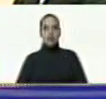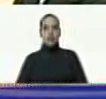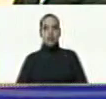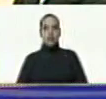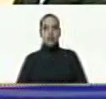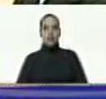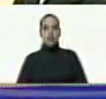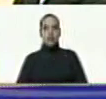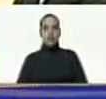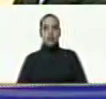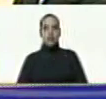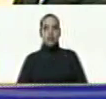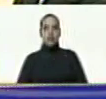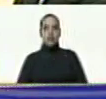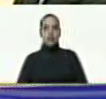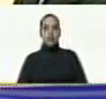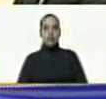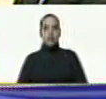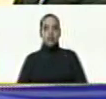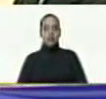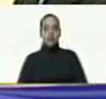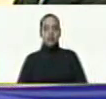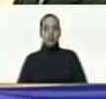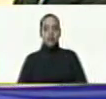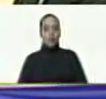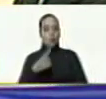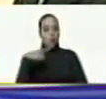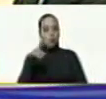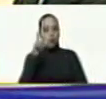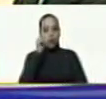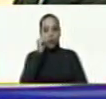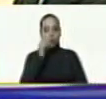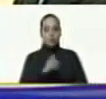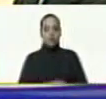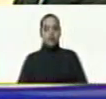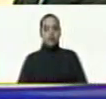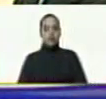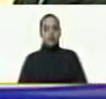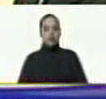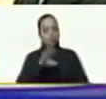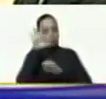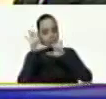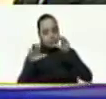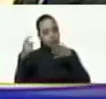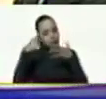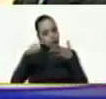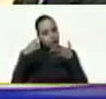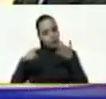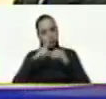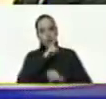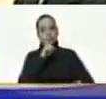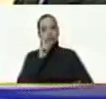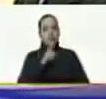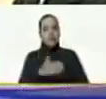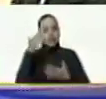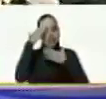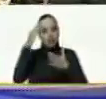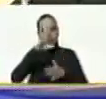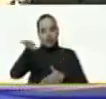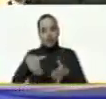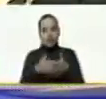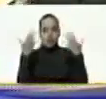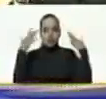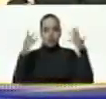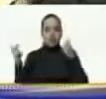Venezuela, a Mari Linan Moriau, de Bélgica, a Claudine Polek, mi saludo y un aplauso a todos los